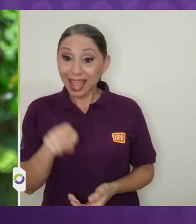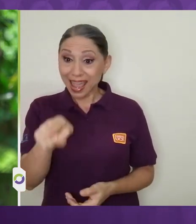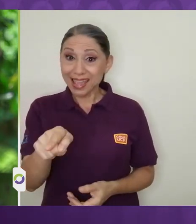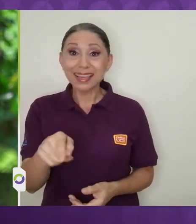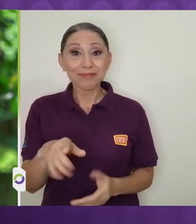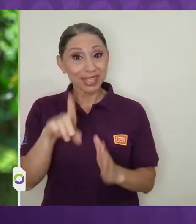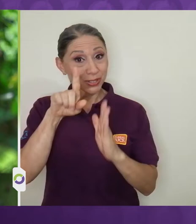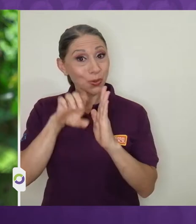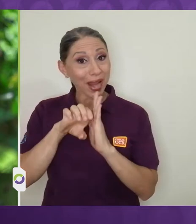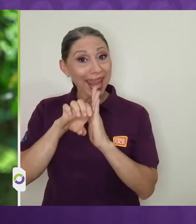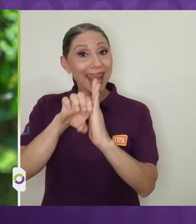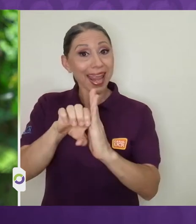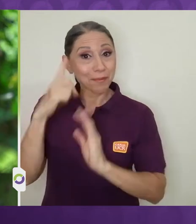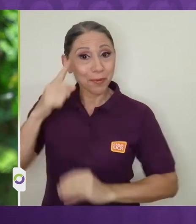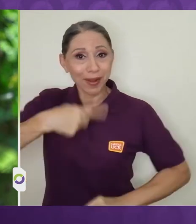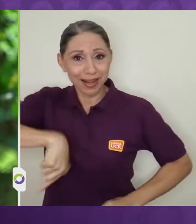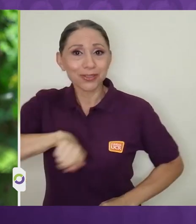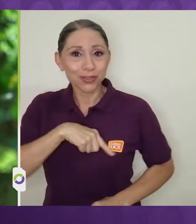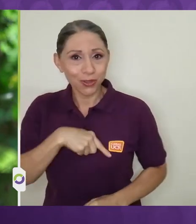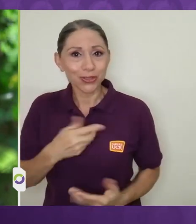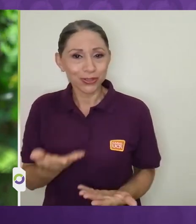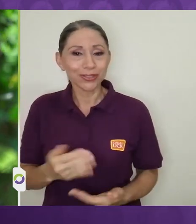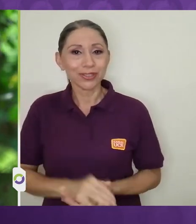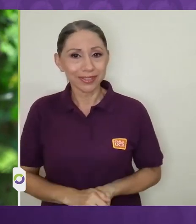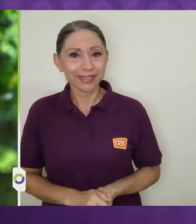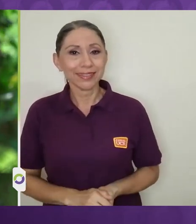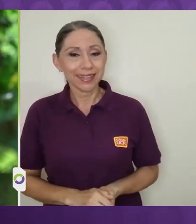Sigue siendo ejemplo para nosotros también, entonces